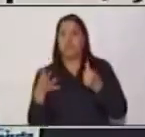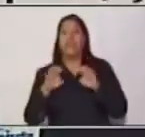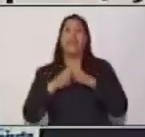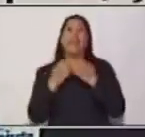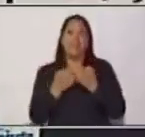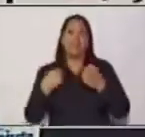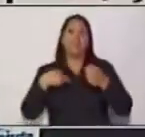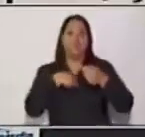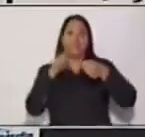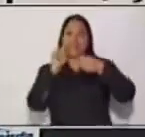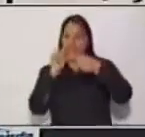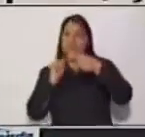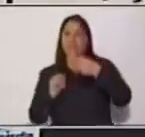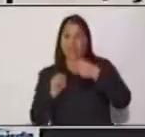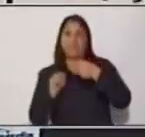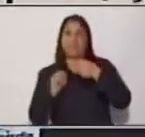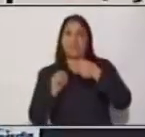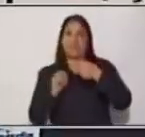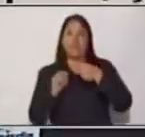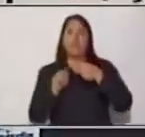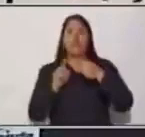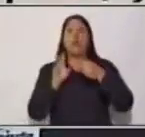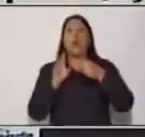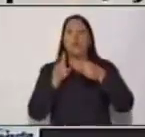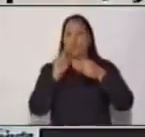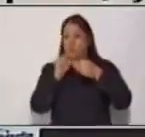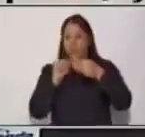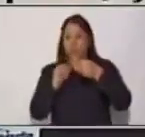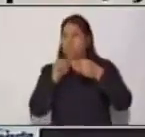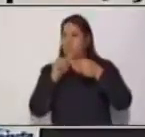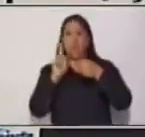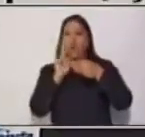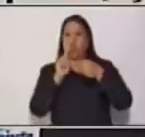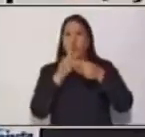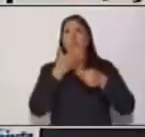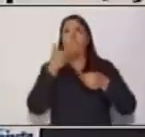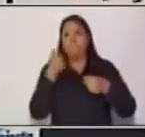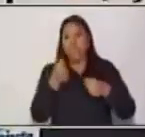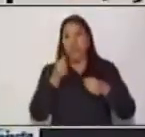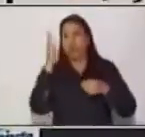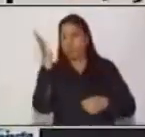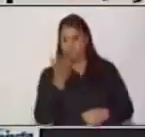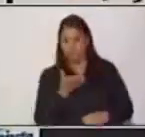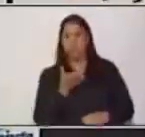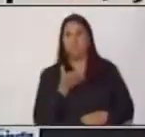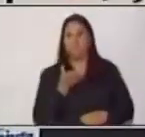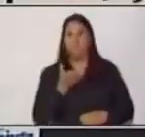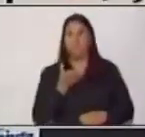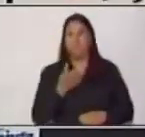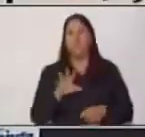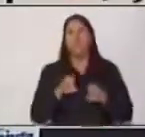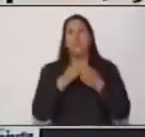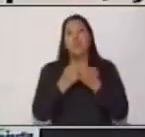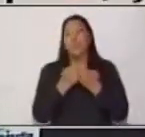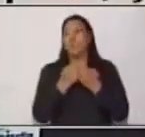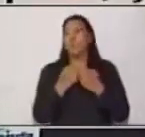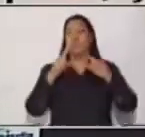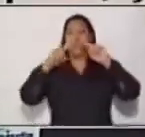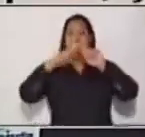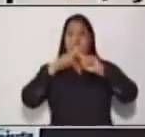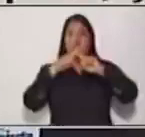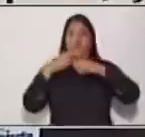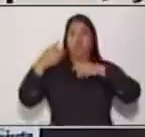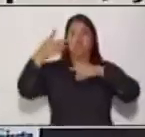que lo colocamos como una fracción. Entonces, la X se coloca en el numerador y el 3 en el